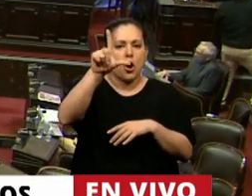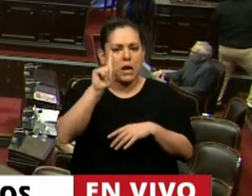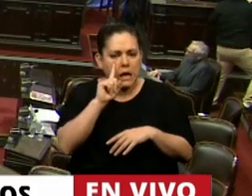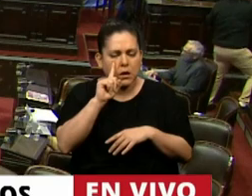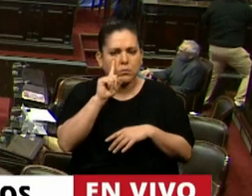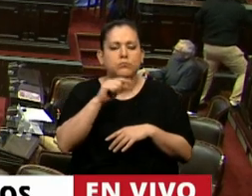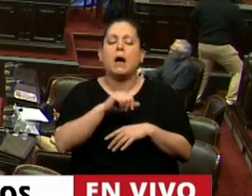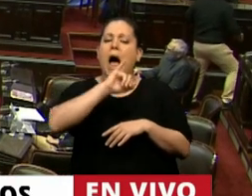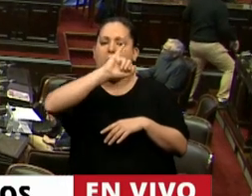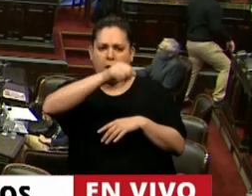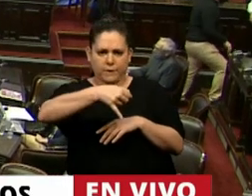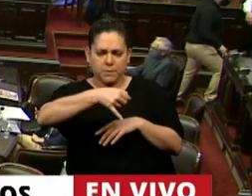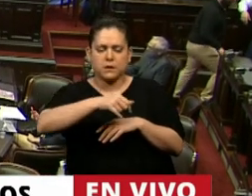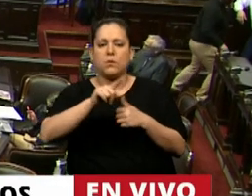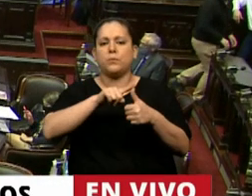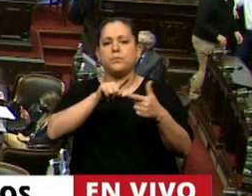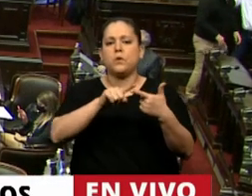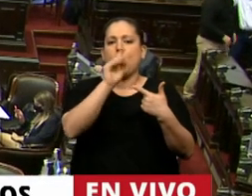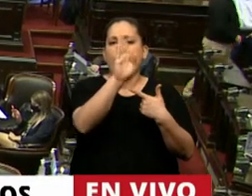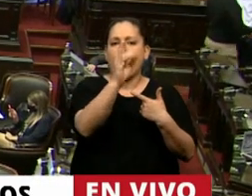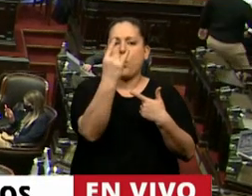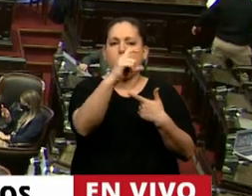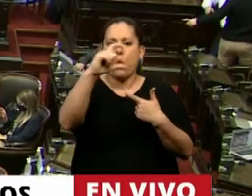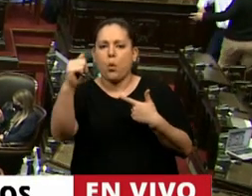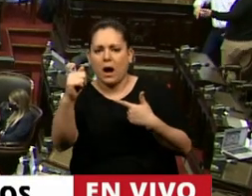afirmativo Buca Eduardo